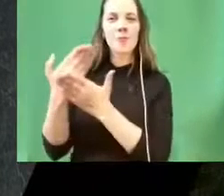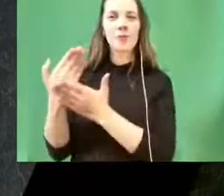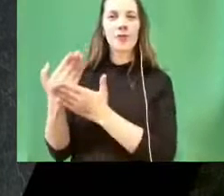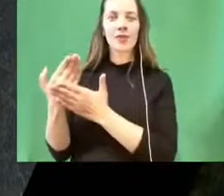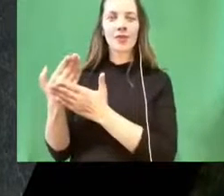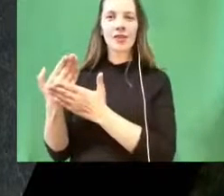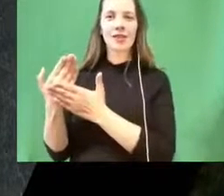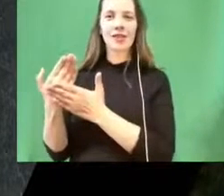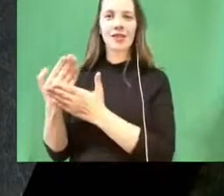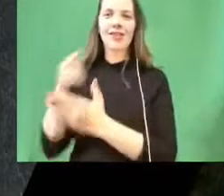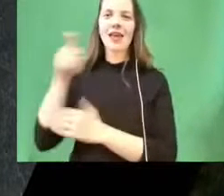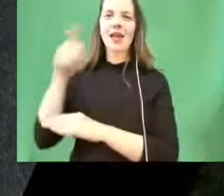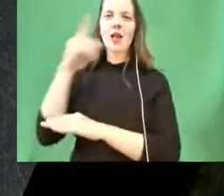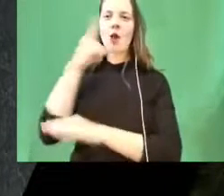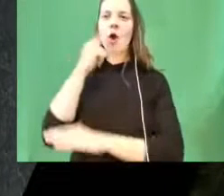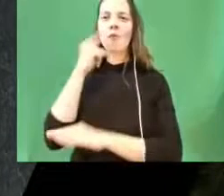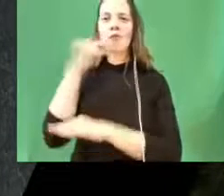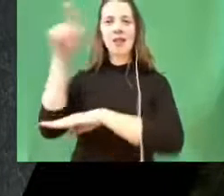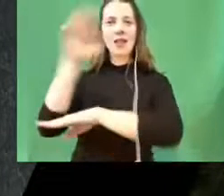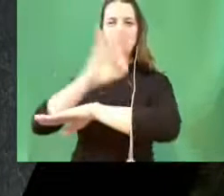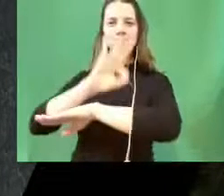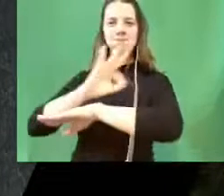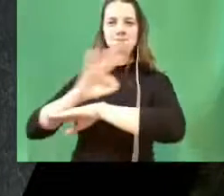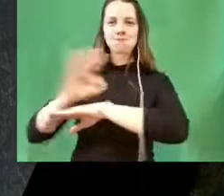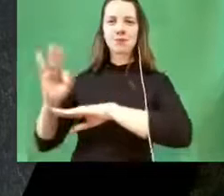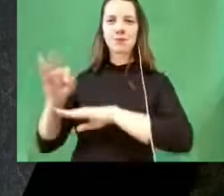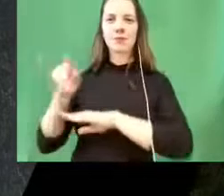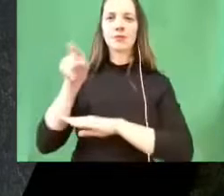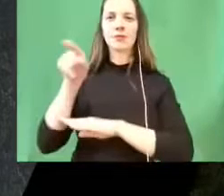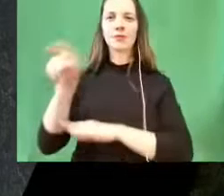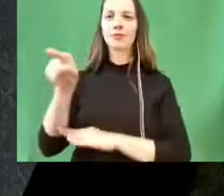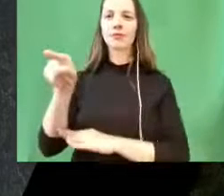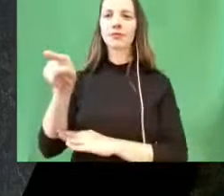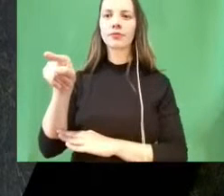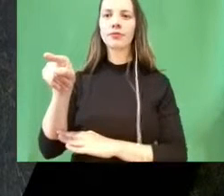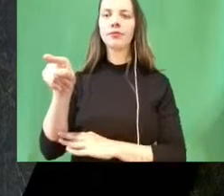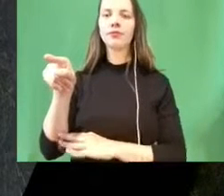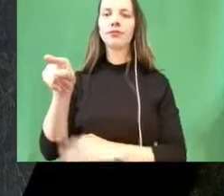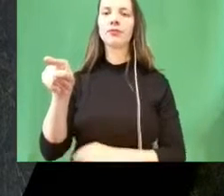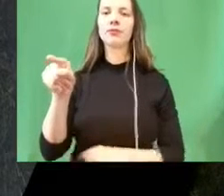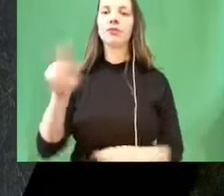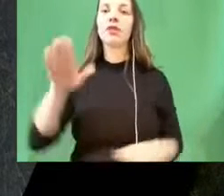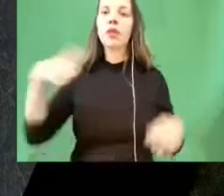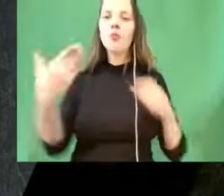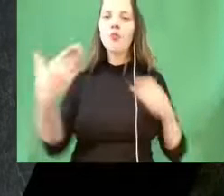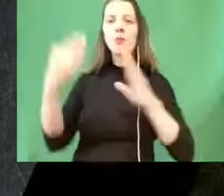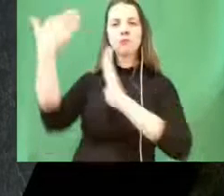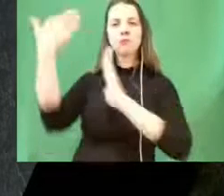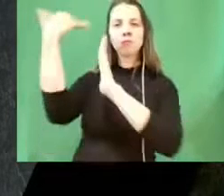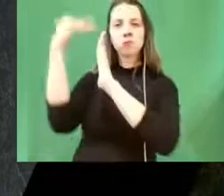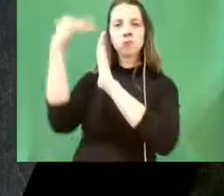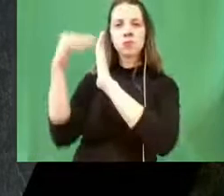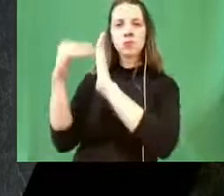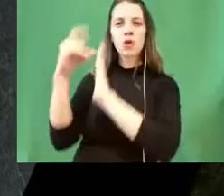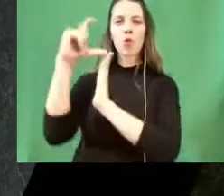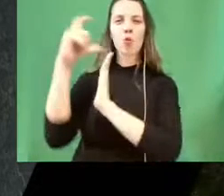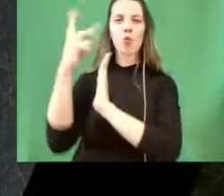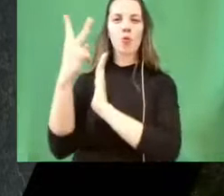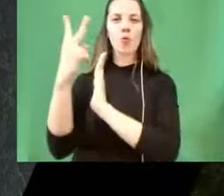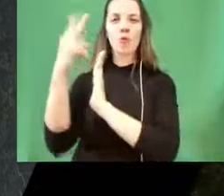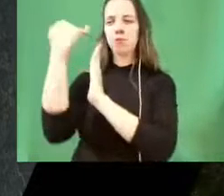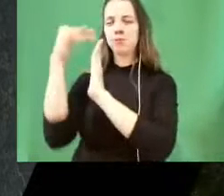arquitecto. Ahora cuando veamos los pobres vamos a ver sus antecedentes. Él nos va a dar una ponencia sobre turismo